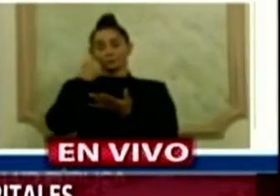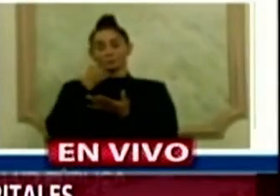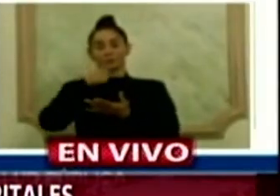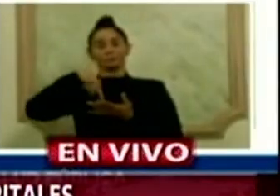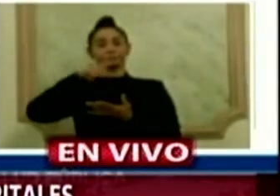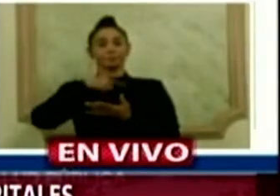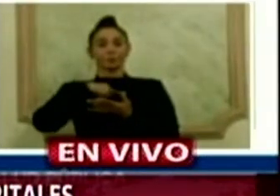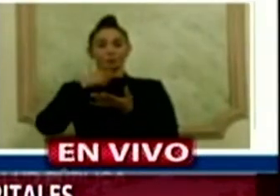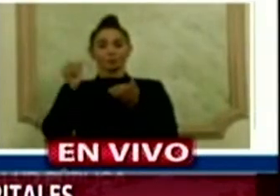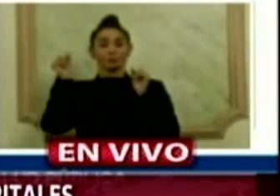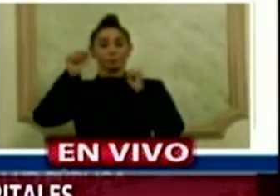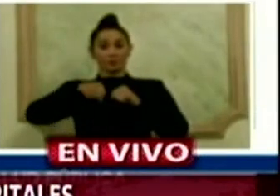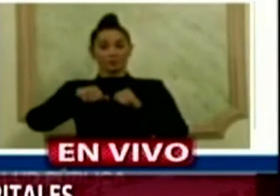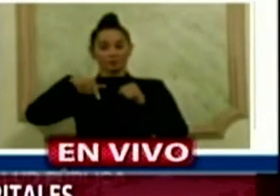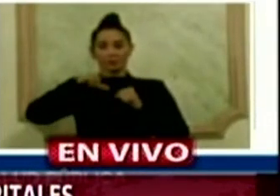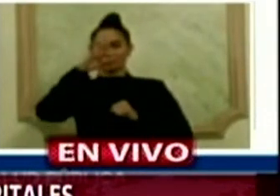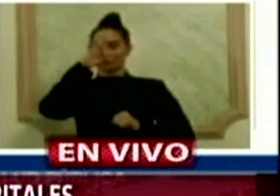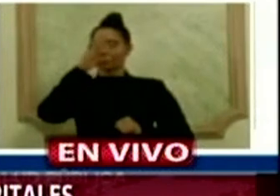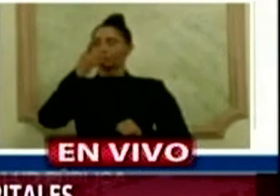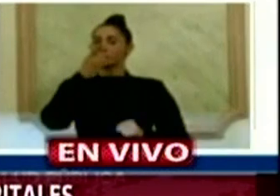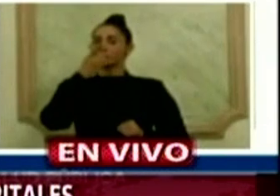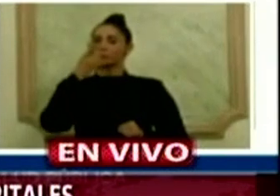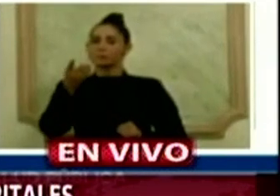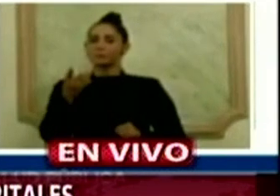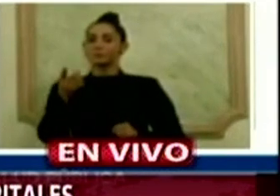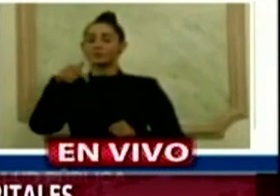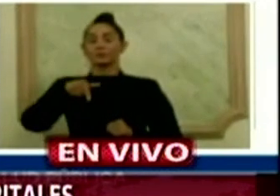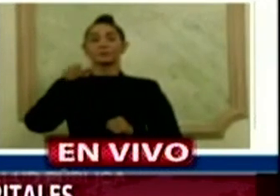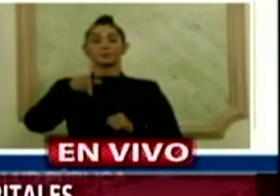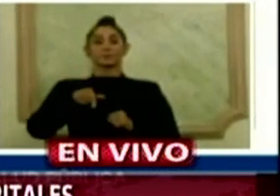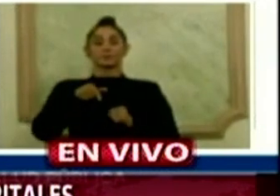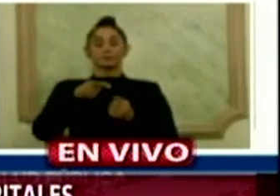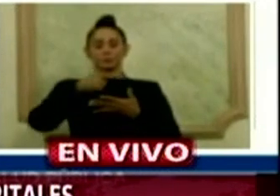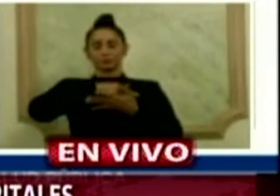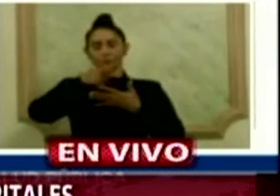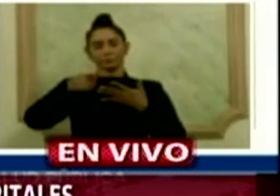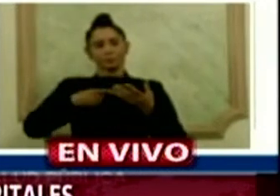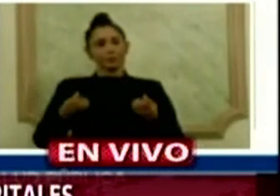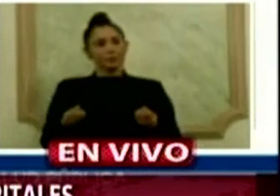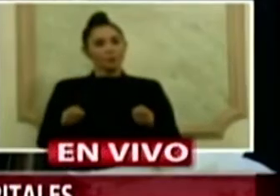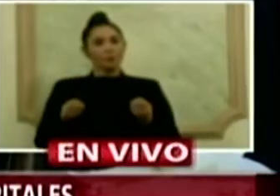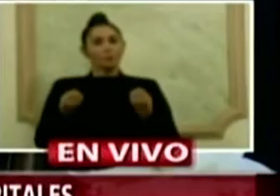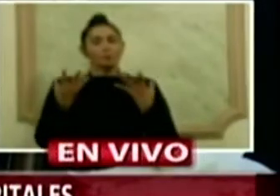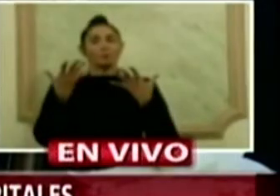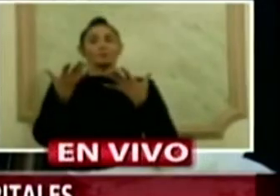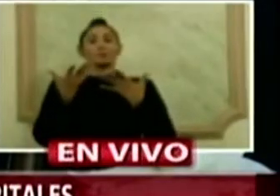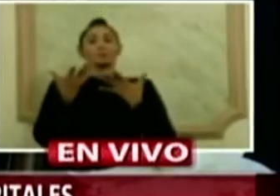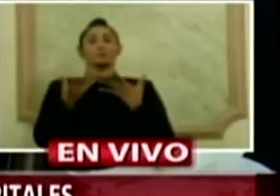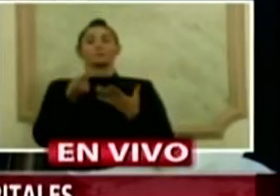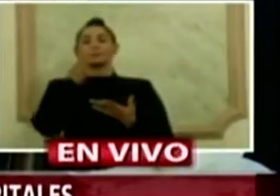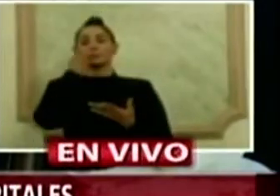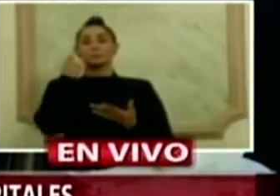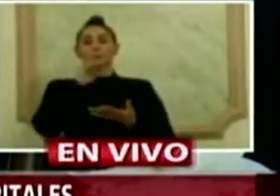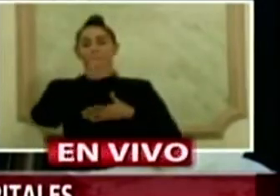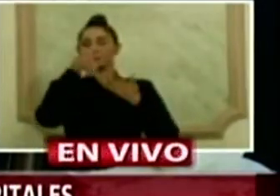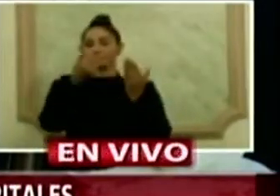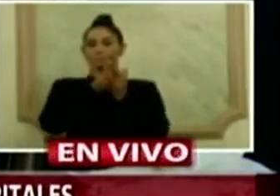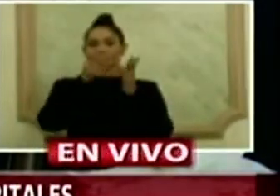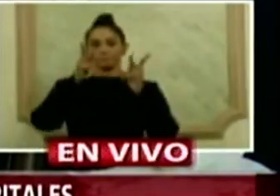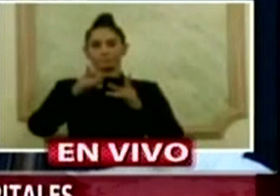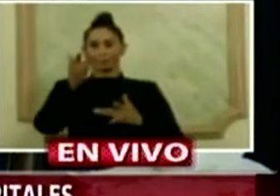garantizar que en el país tendremos y contaremos con la cantidad de pruebas necesarias para